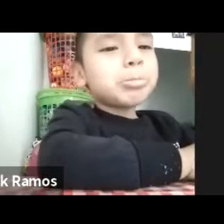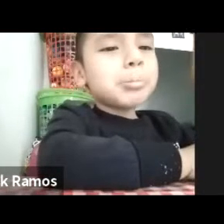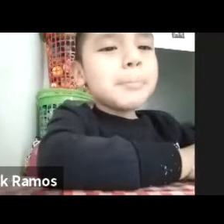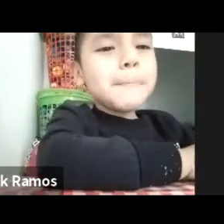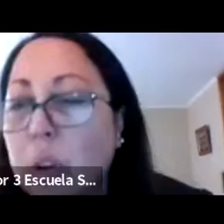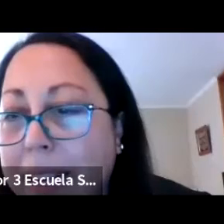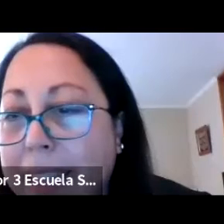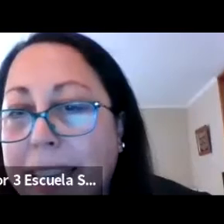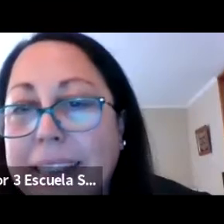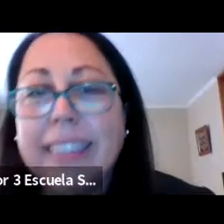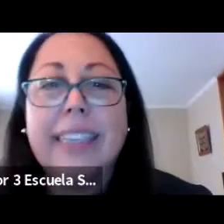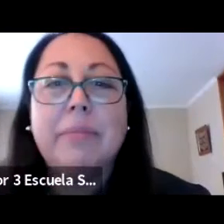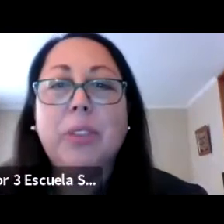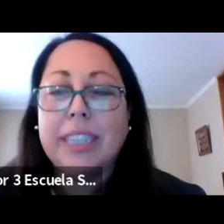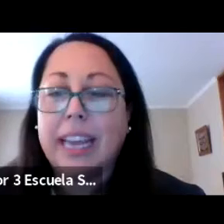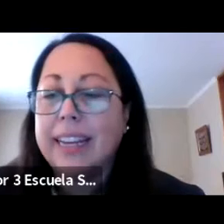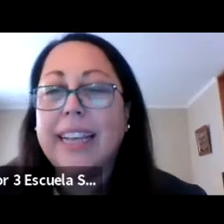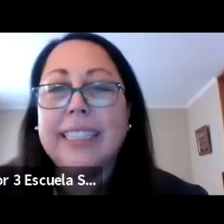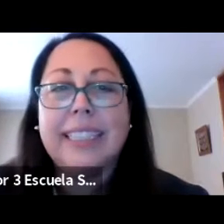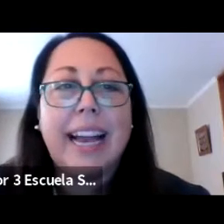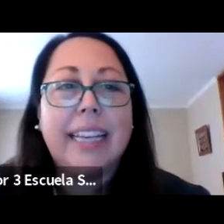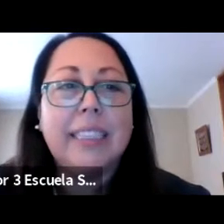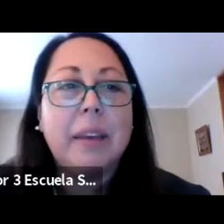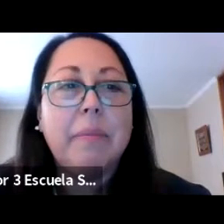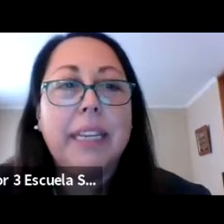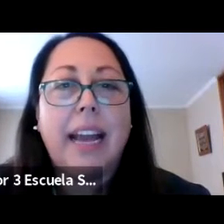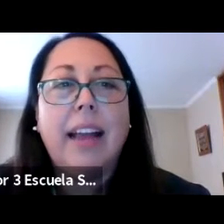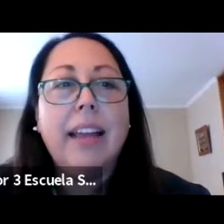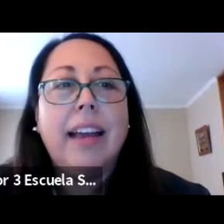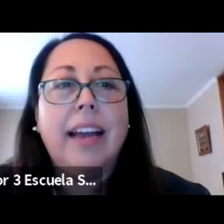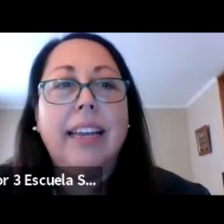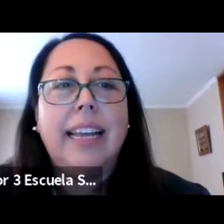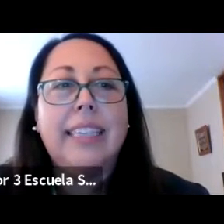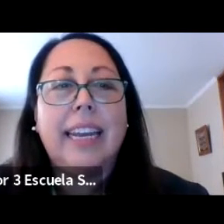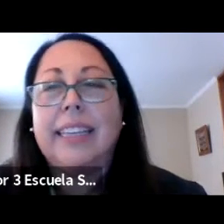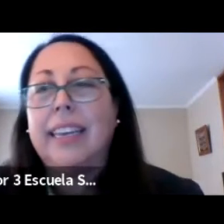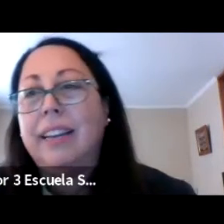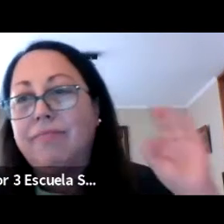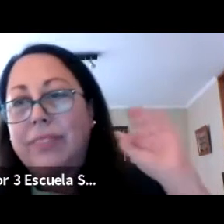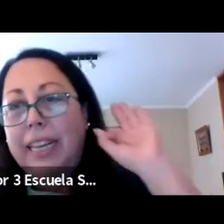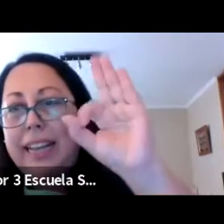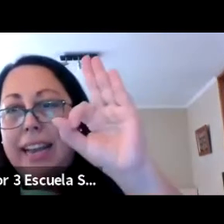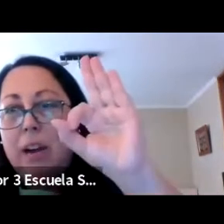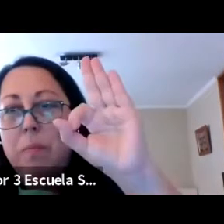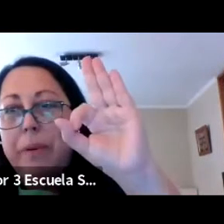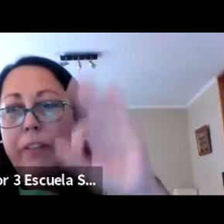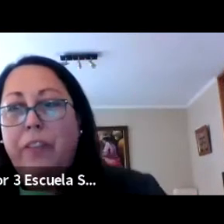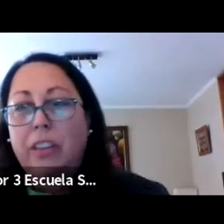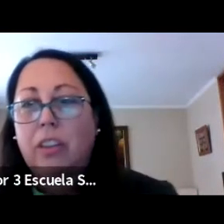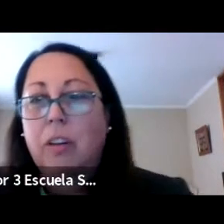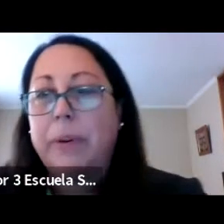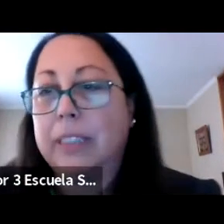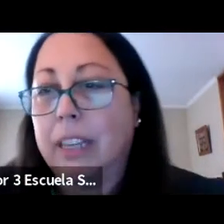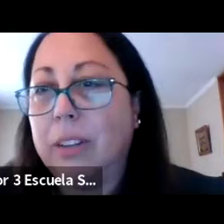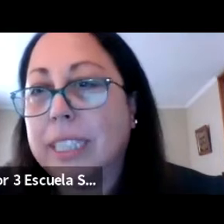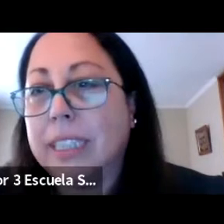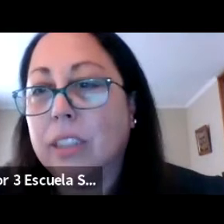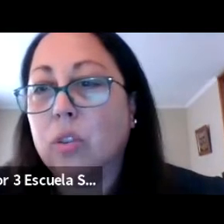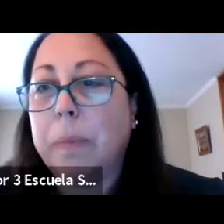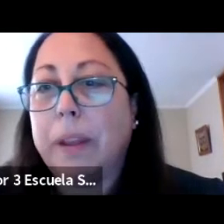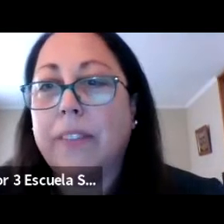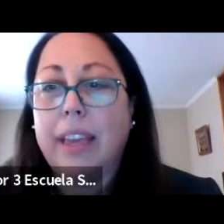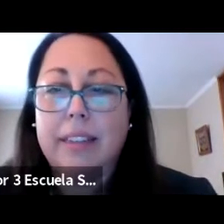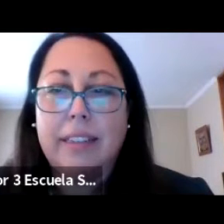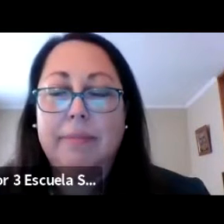Lo hiciste súper, Hendrik. Muchas gracias. Mira, ahí la tía Raquel te regala un perfecto porque lo